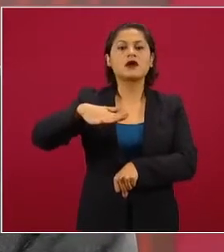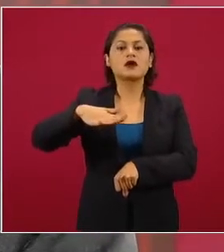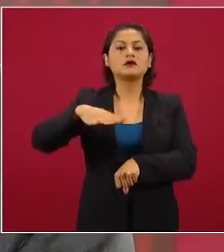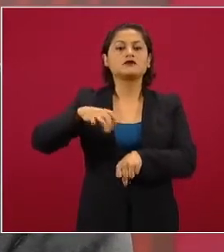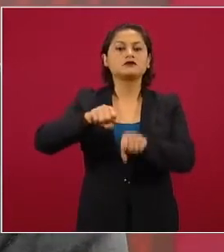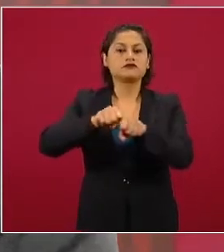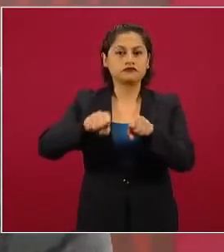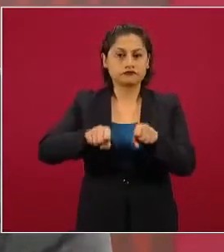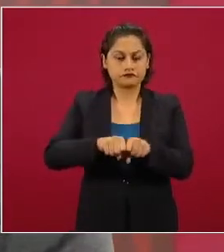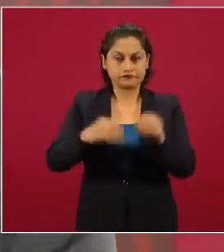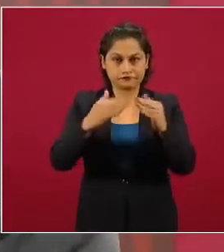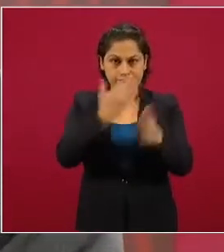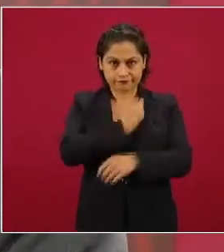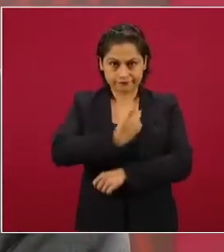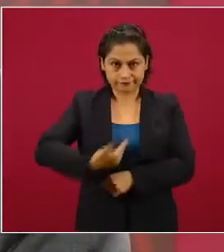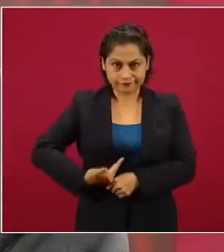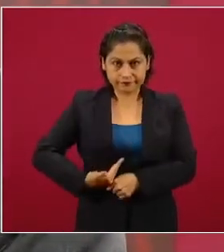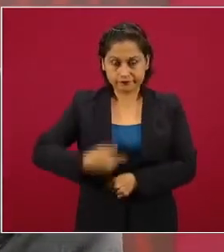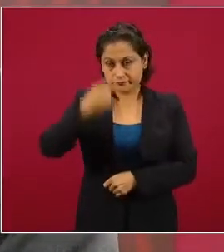para el 1 y el 2,